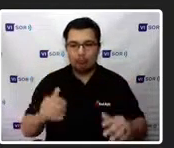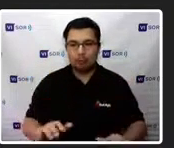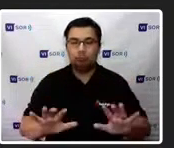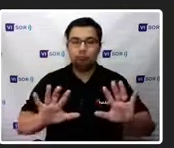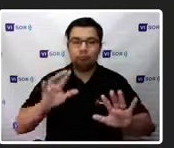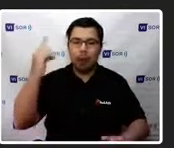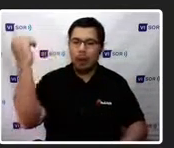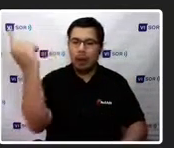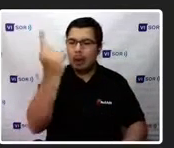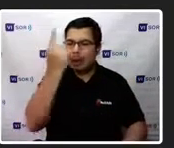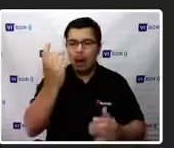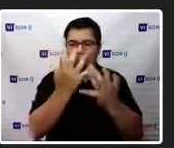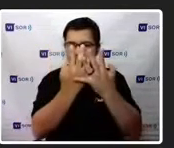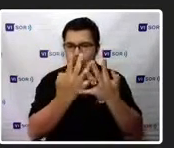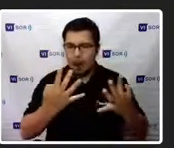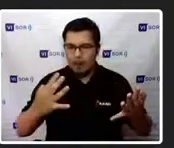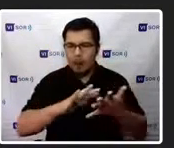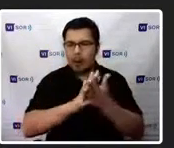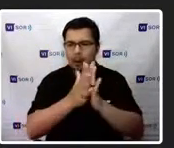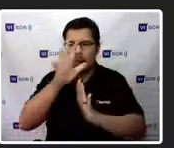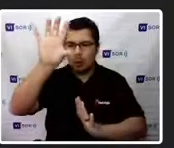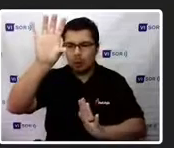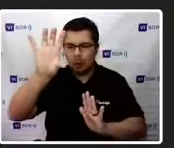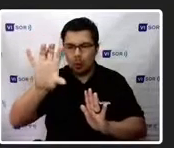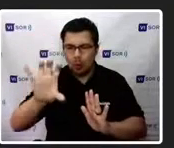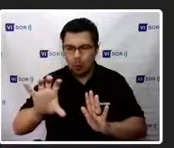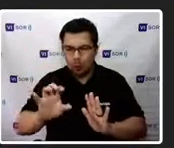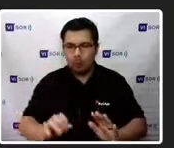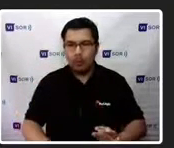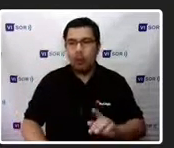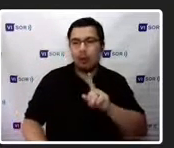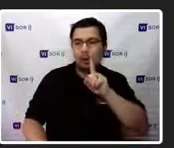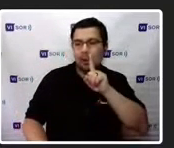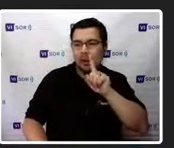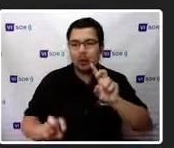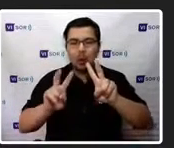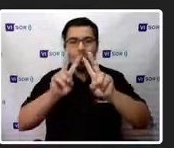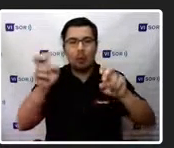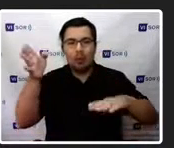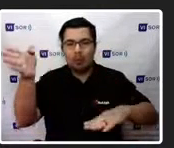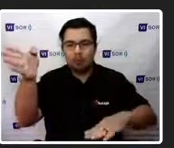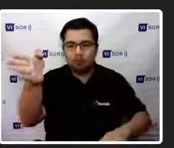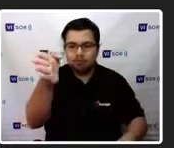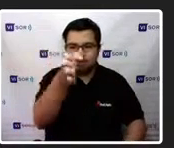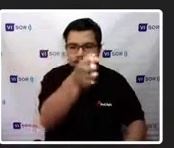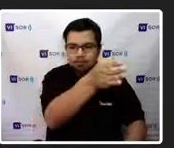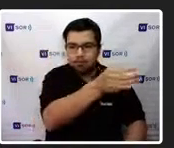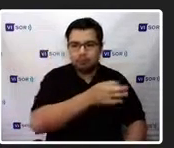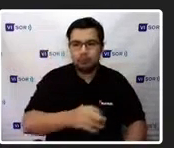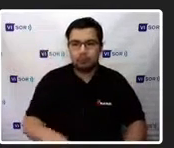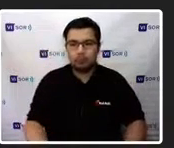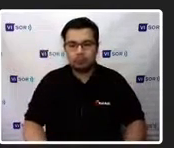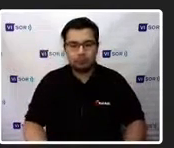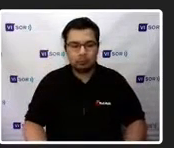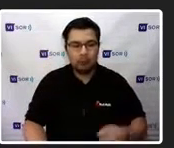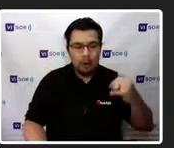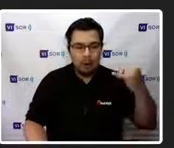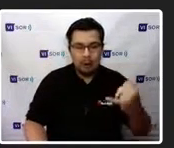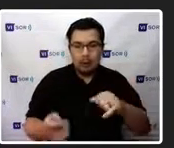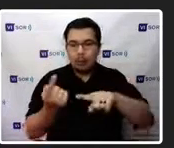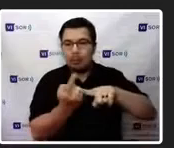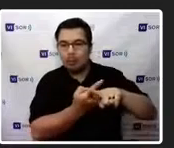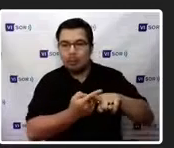asignaturas, tienen un componente ¿no es cierto?, de salidas a terreno. Y siempre hablamos de que tenemos un componente